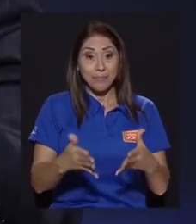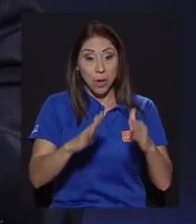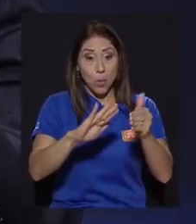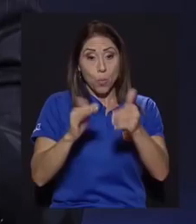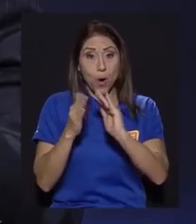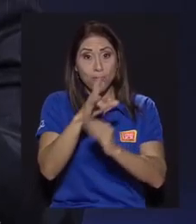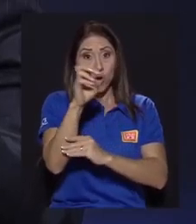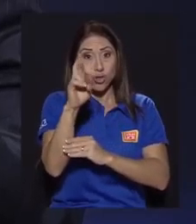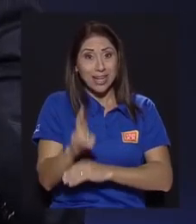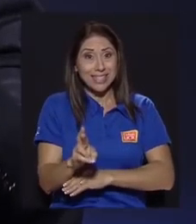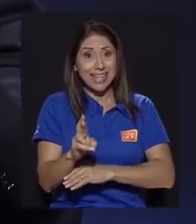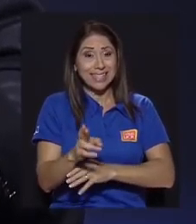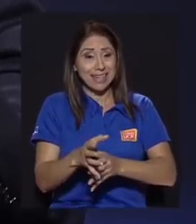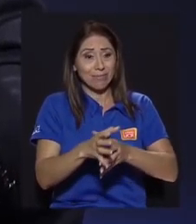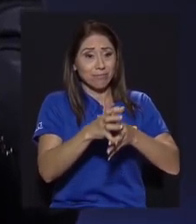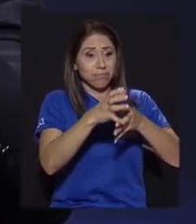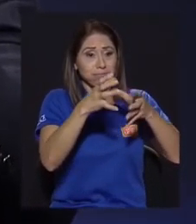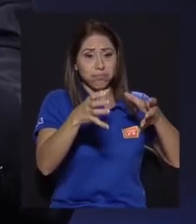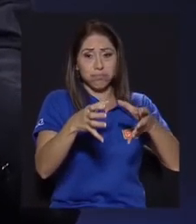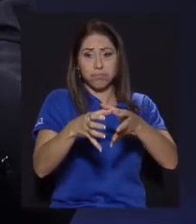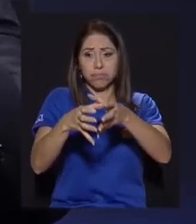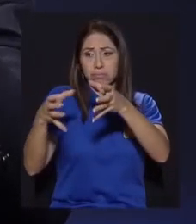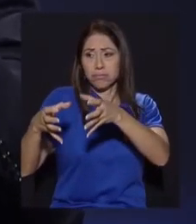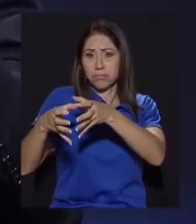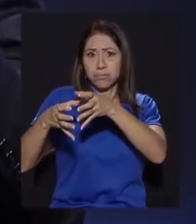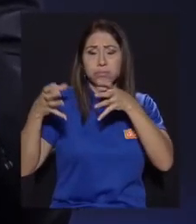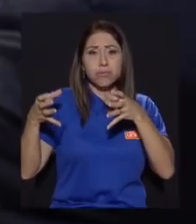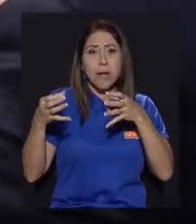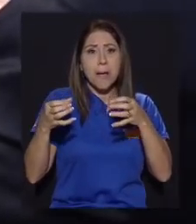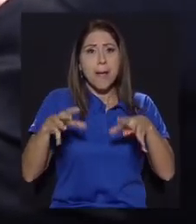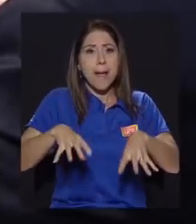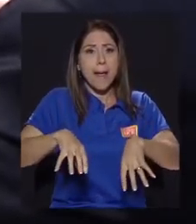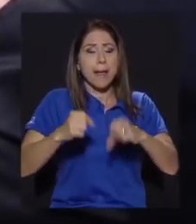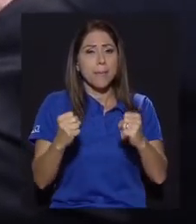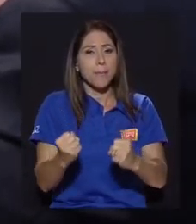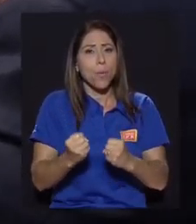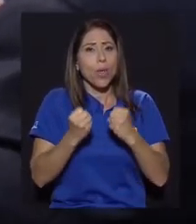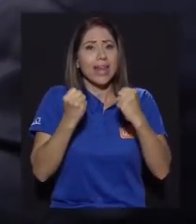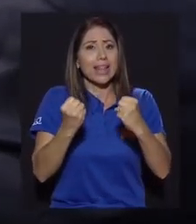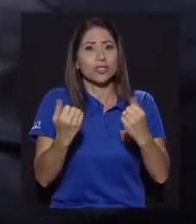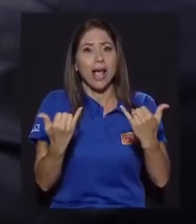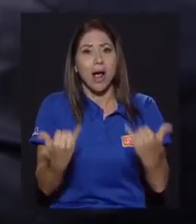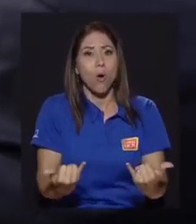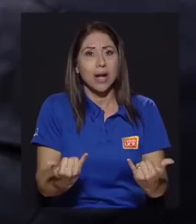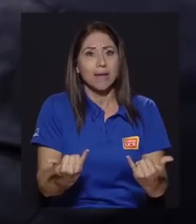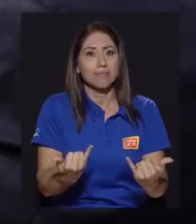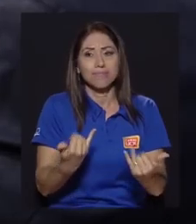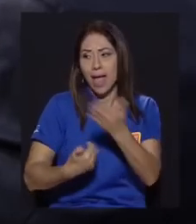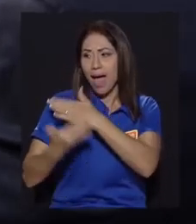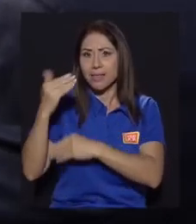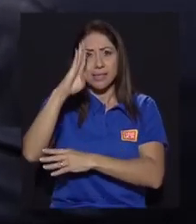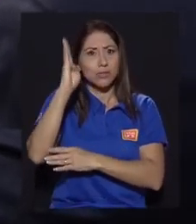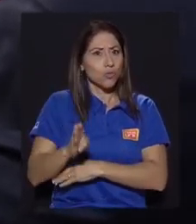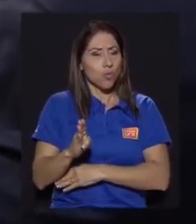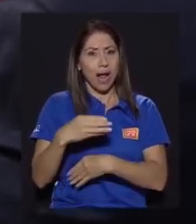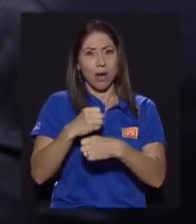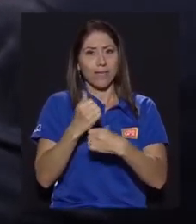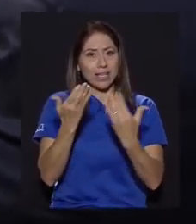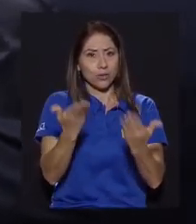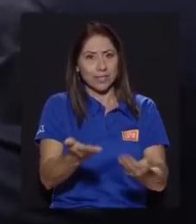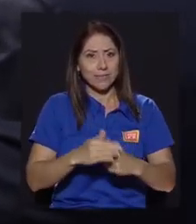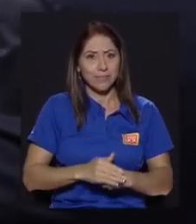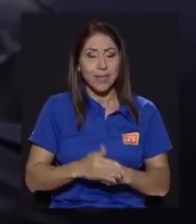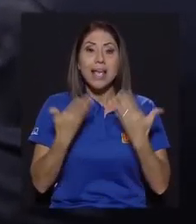del pueblo costarricense que están empoderan 12 ahora como nunca antes que han descubierto